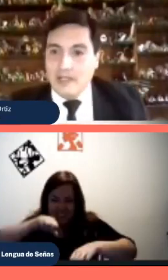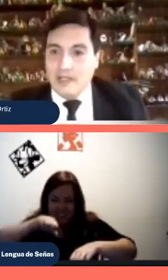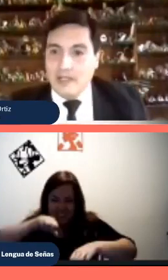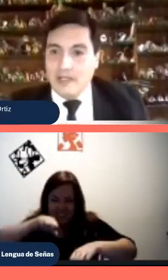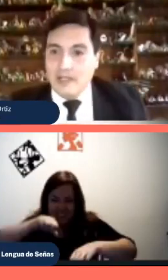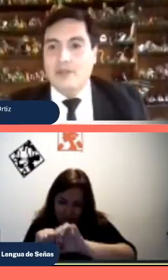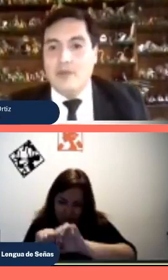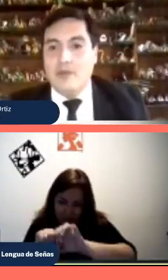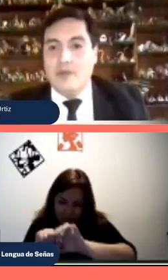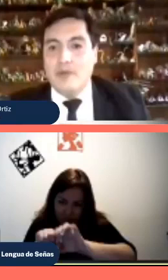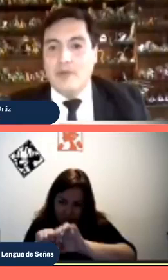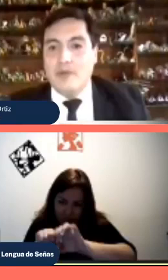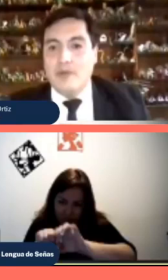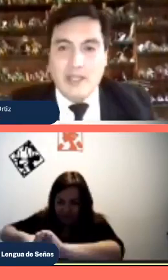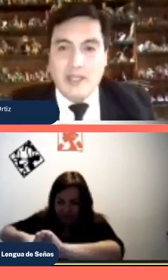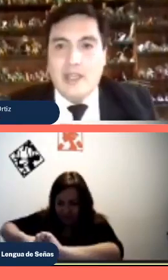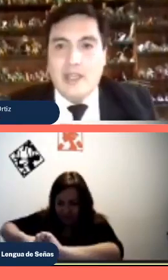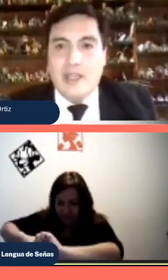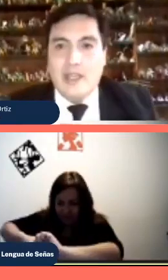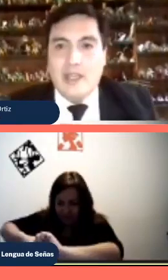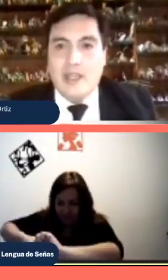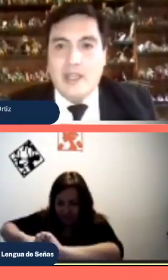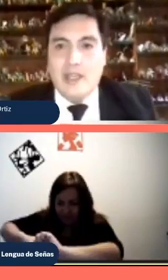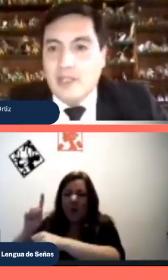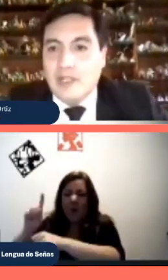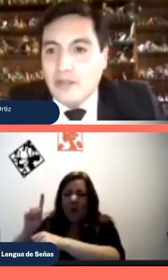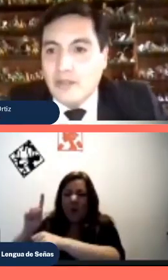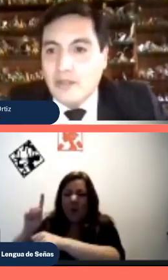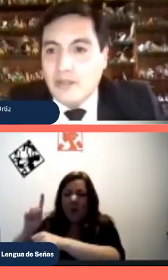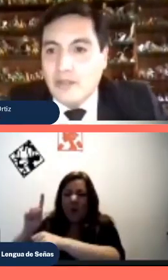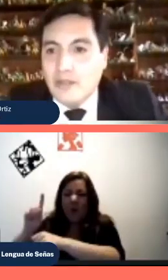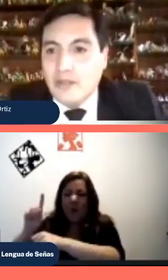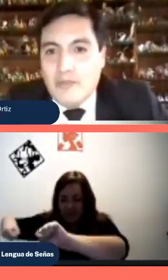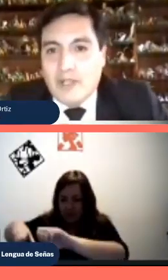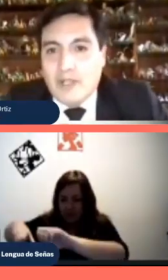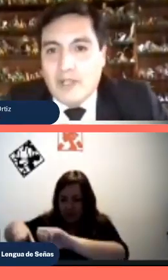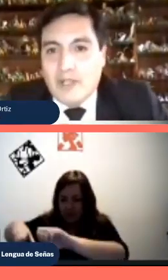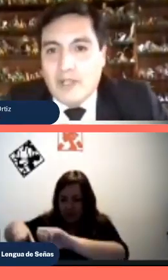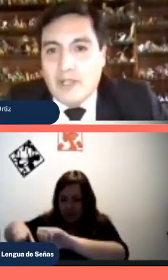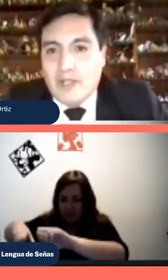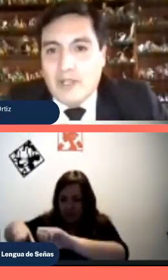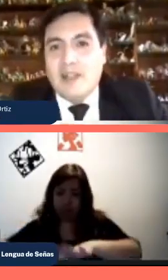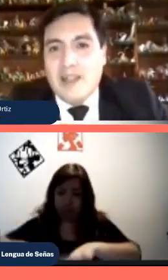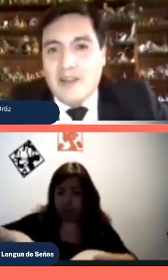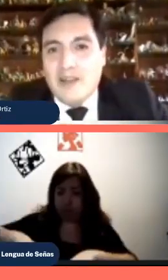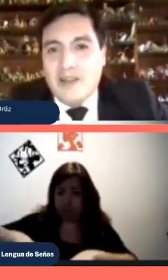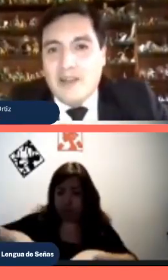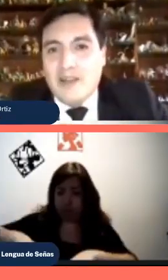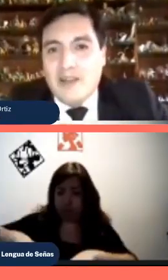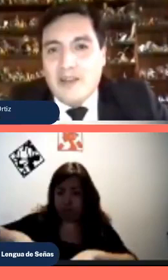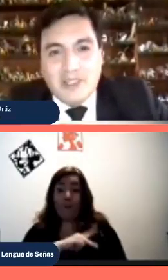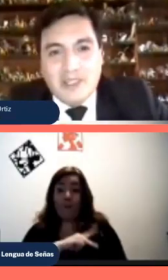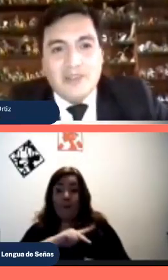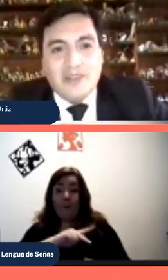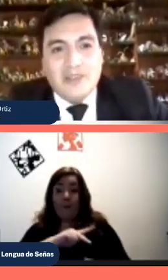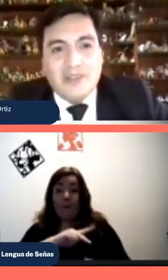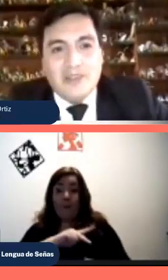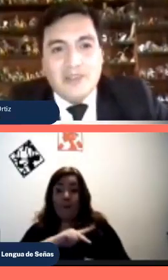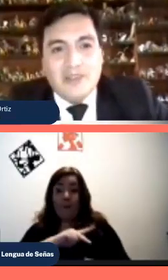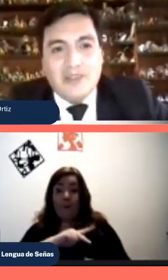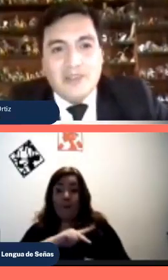de tipo dinosauriano, y de hecho ganó un premio internacional por esto. Ahí lo vemos al lado haciendo una representación